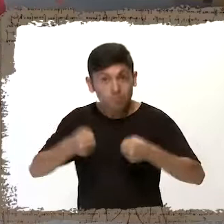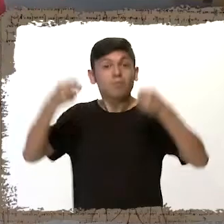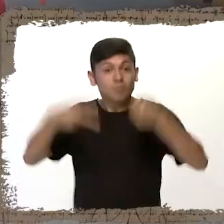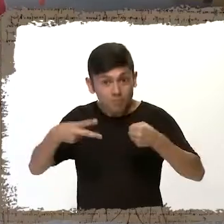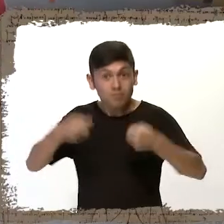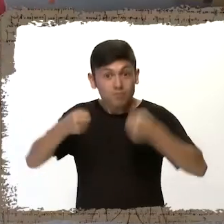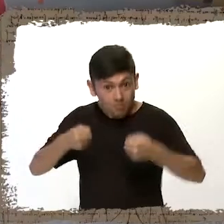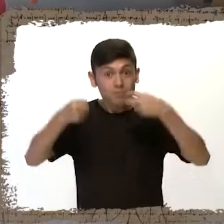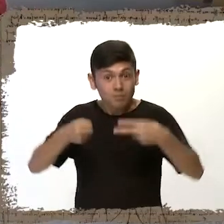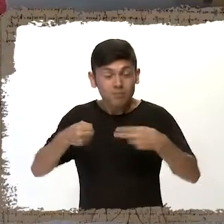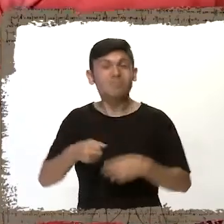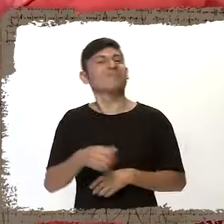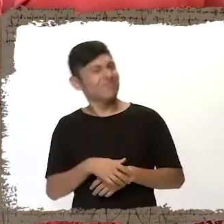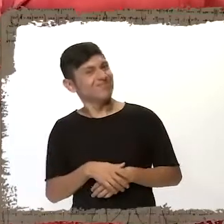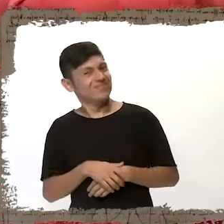¡Piedra, papel o